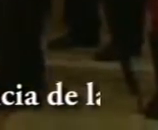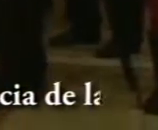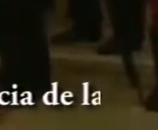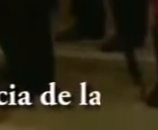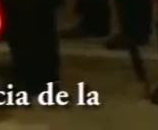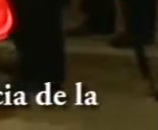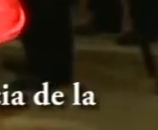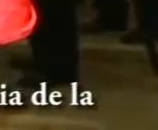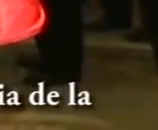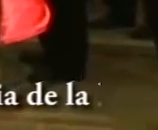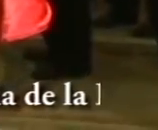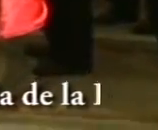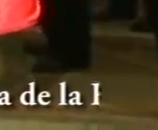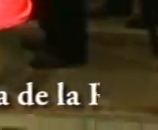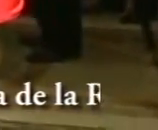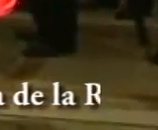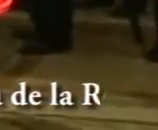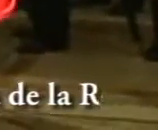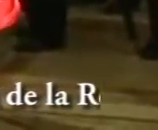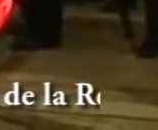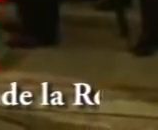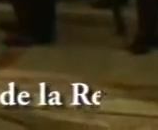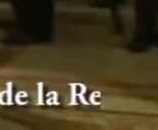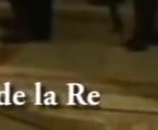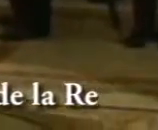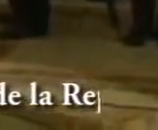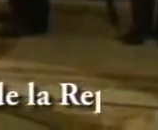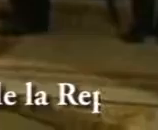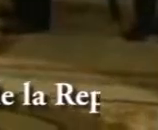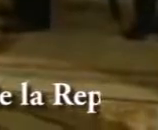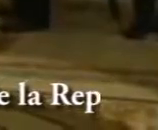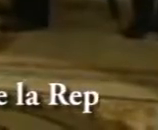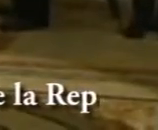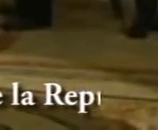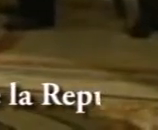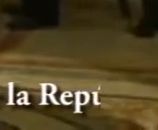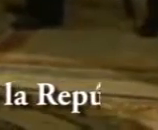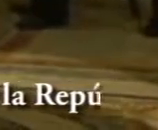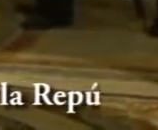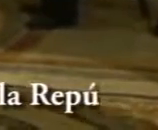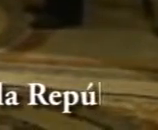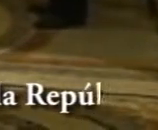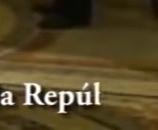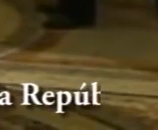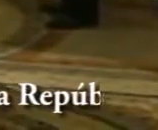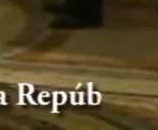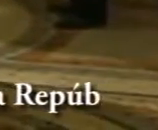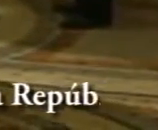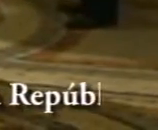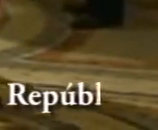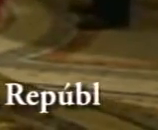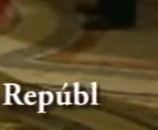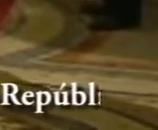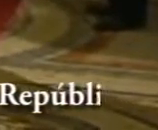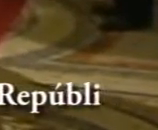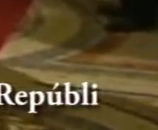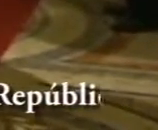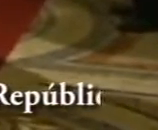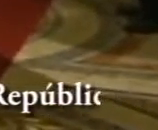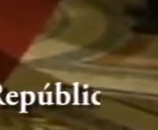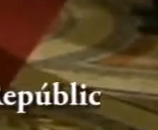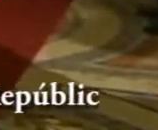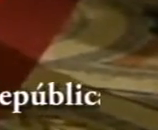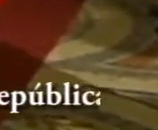En nombre del Congreso de la República, agradezco la presencia de los excelentísimos señores jefes de Estado que